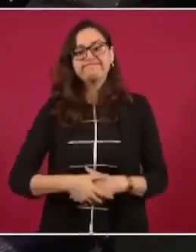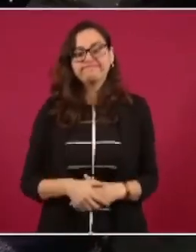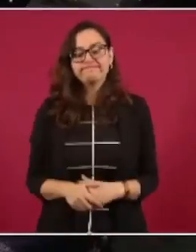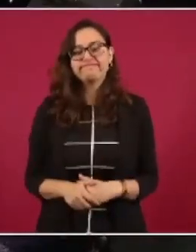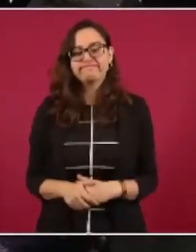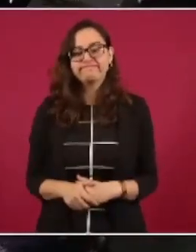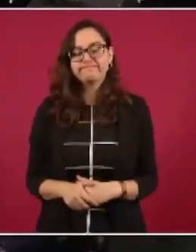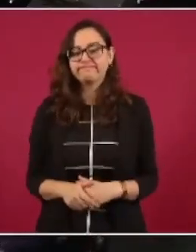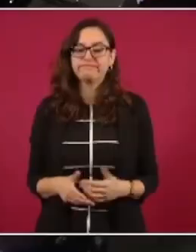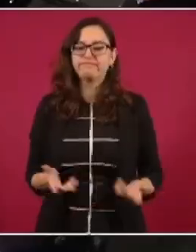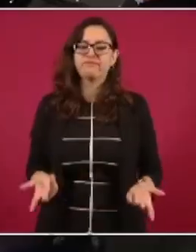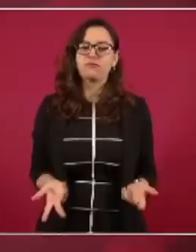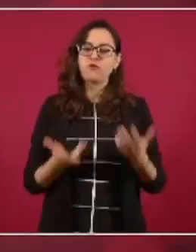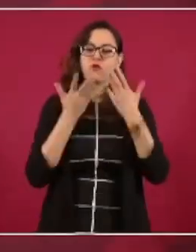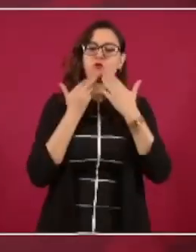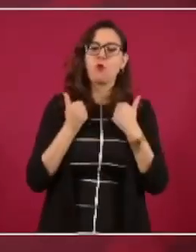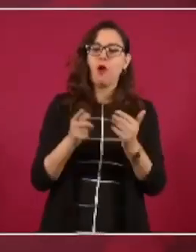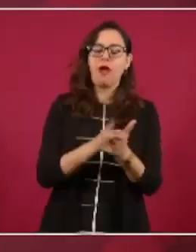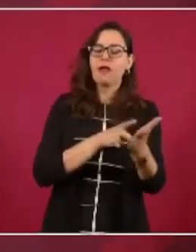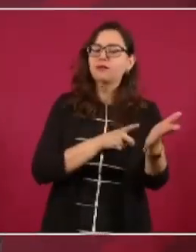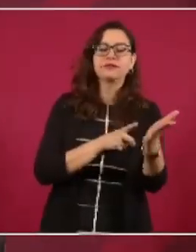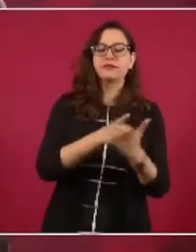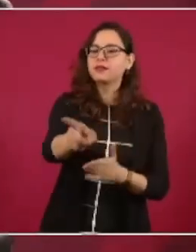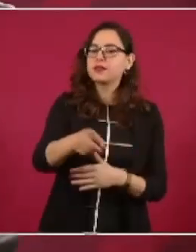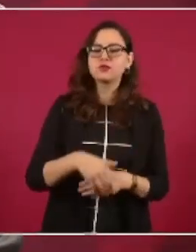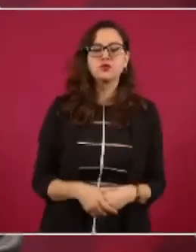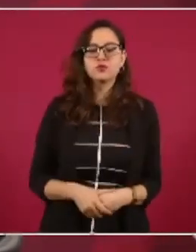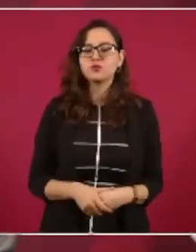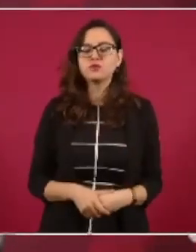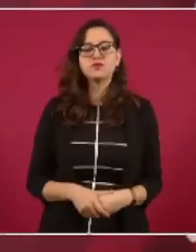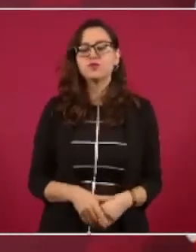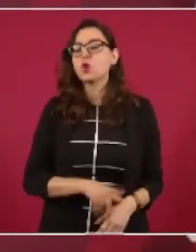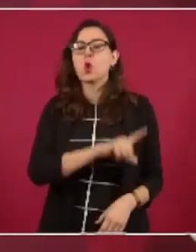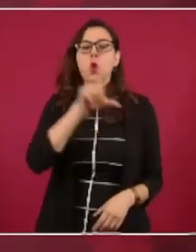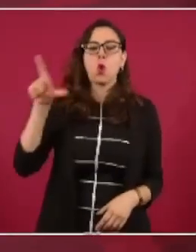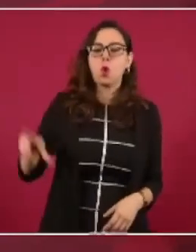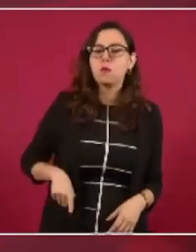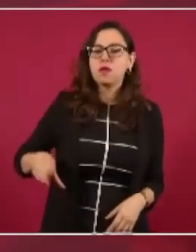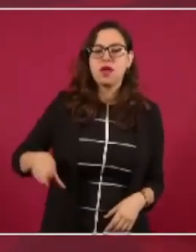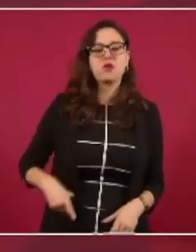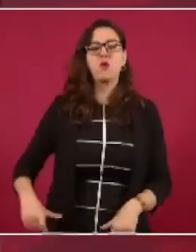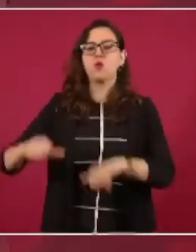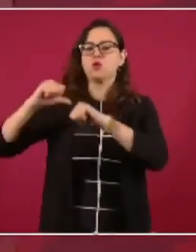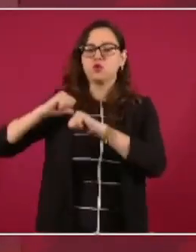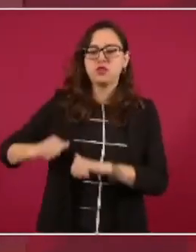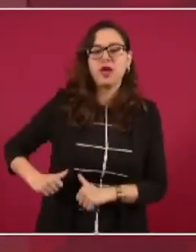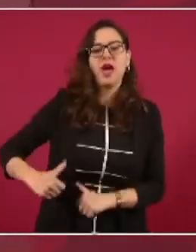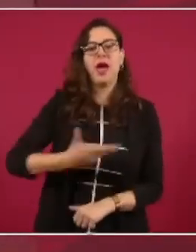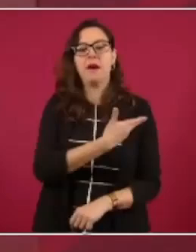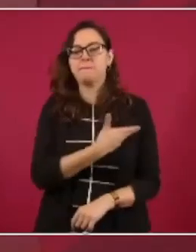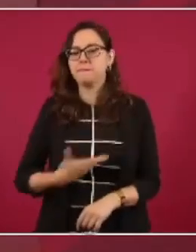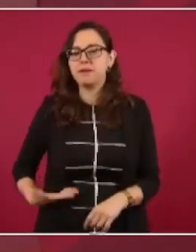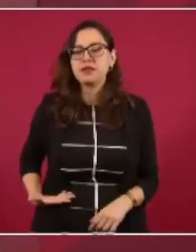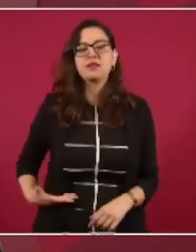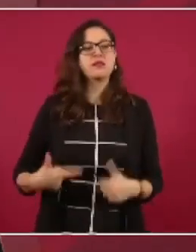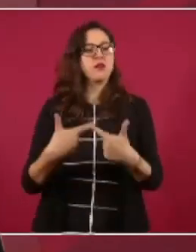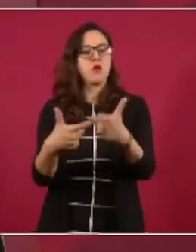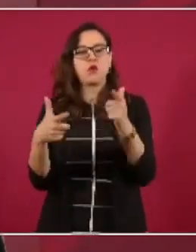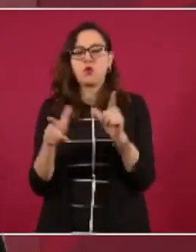No tiene derecho ningún gobierno, ninguna hegemonía, ningún grupo de interés